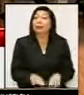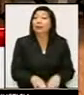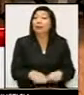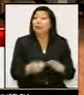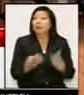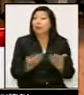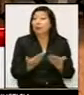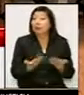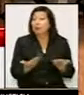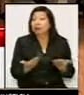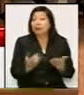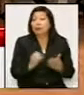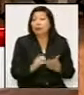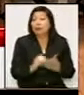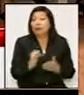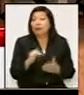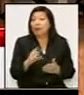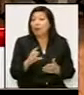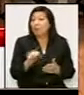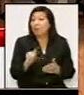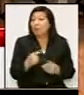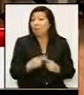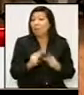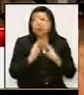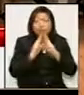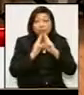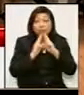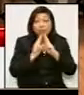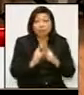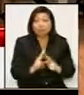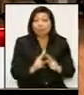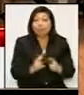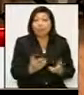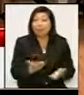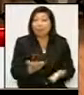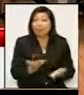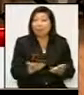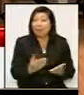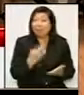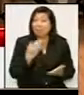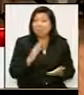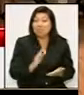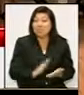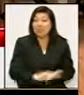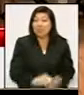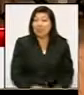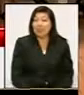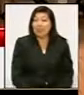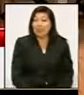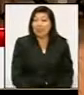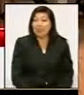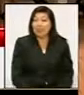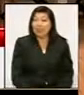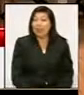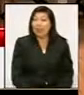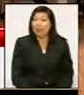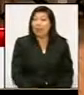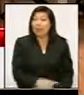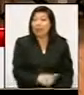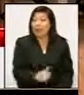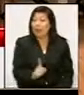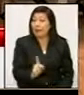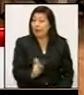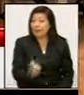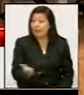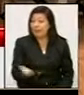como consecuencia de la actuación del Indecopi, aun cuando haya obtenido un resultado desfavorable, ¿no? ¿Alguna pregunta